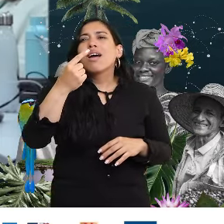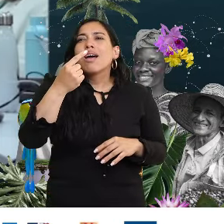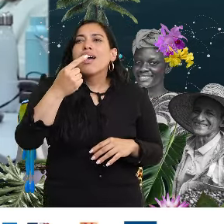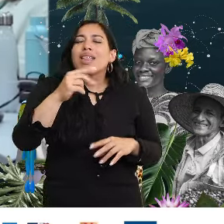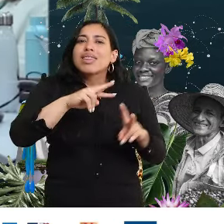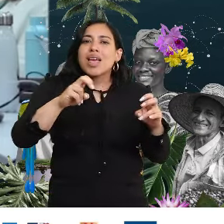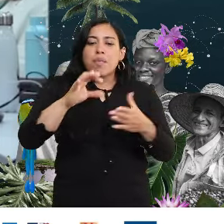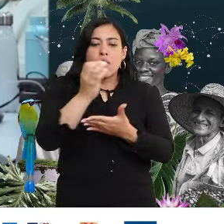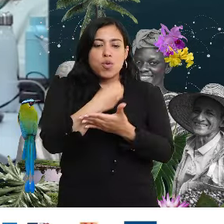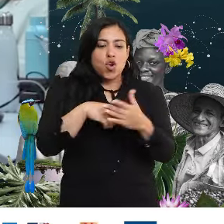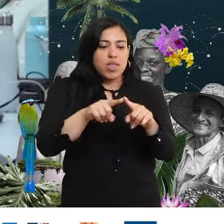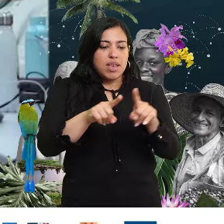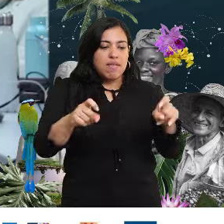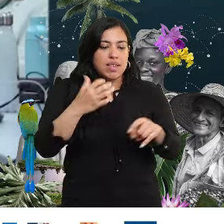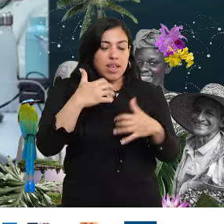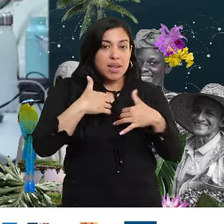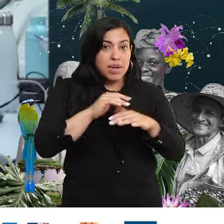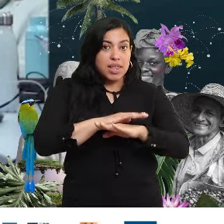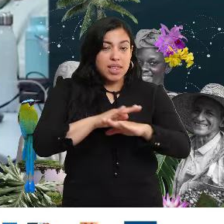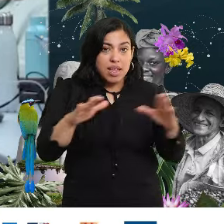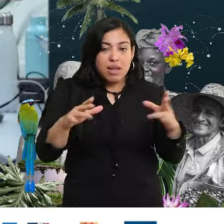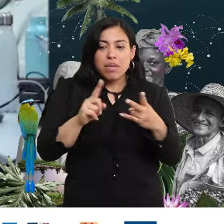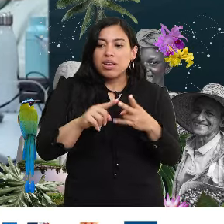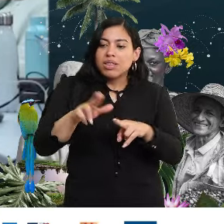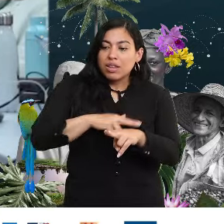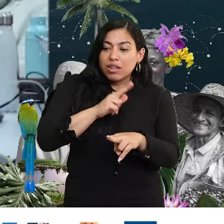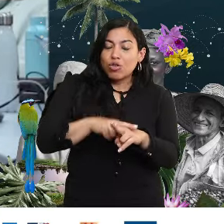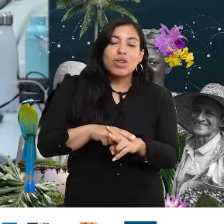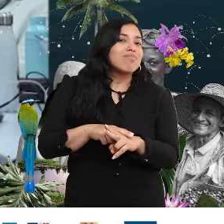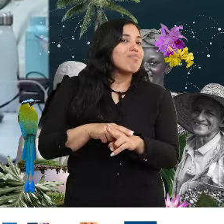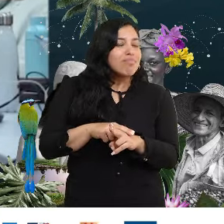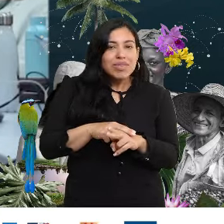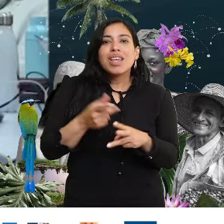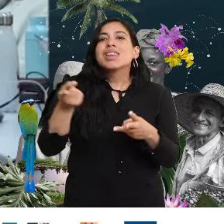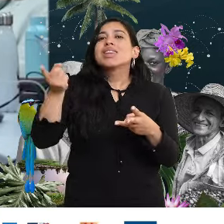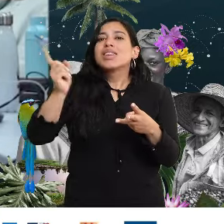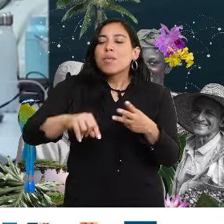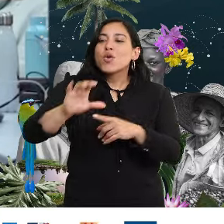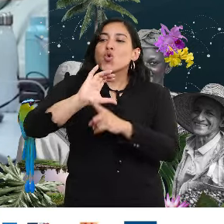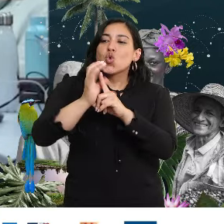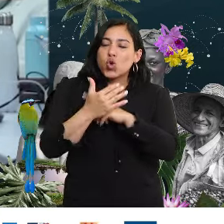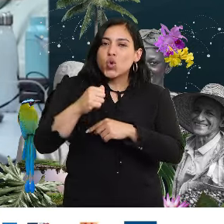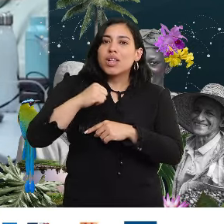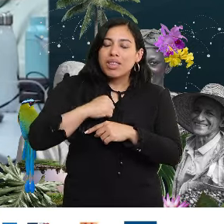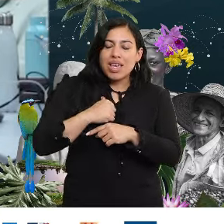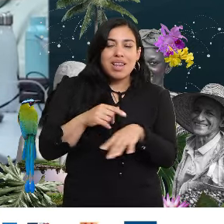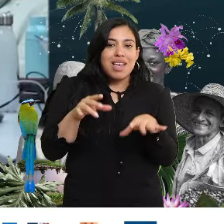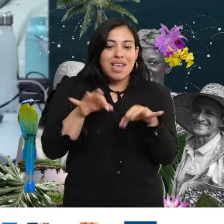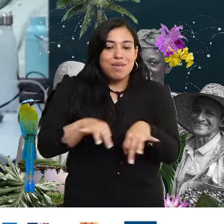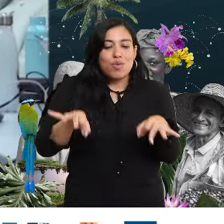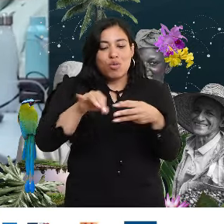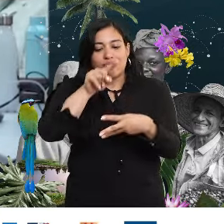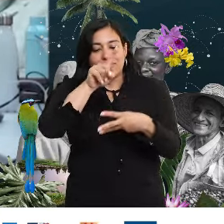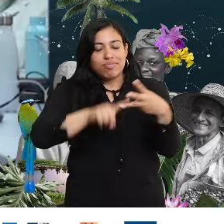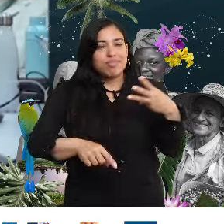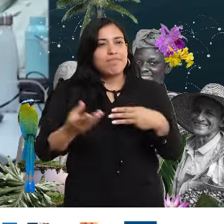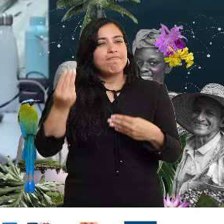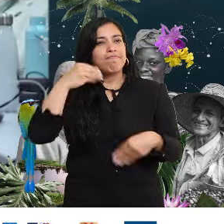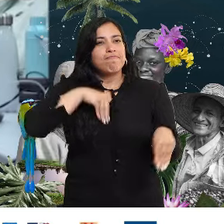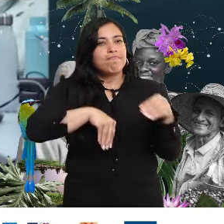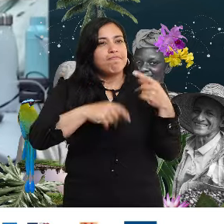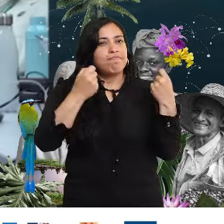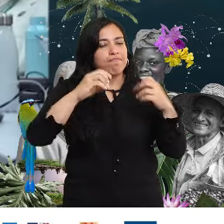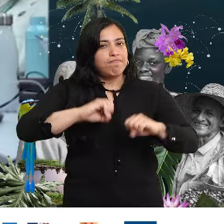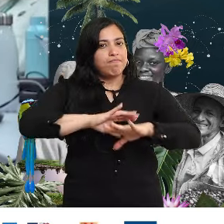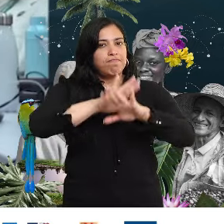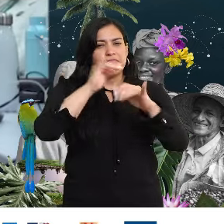de biodiversidad, de diversidad natural, sino también de diversidad cultural. Creo que eso es un gran valor que debemos tener en cuenta. Y